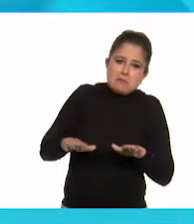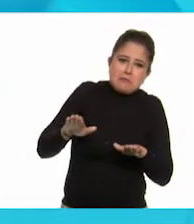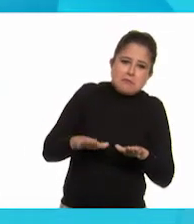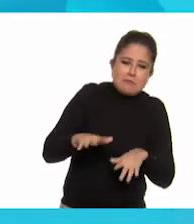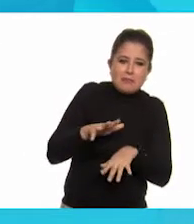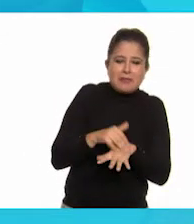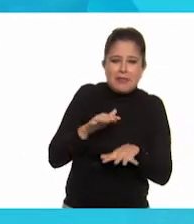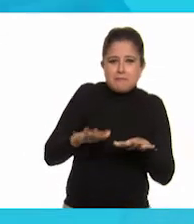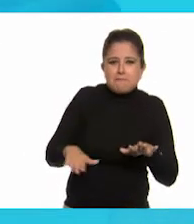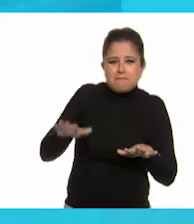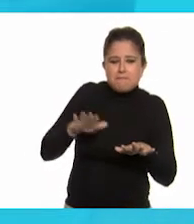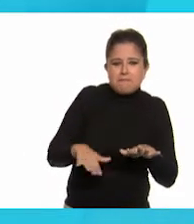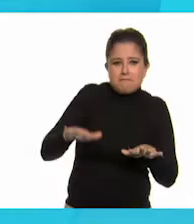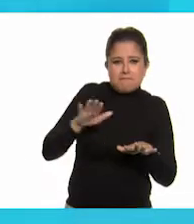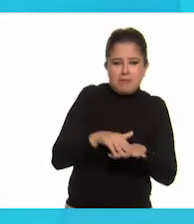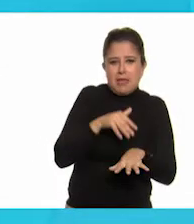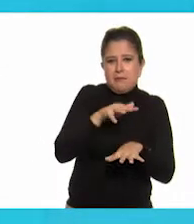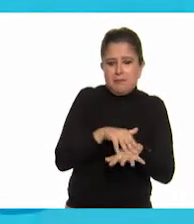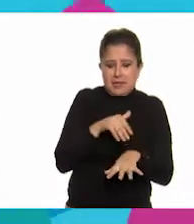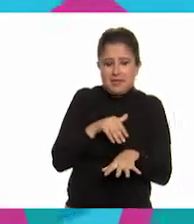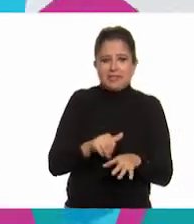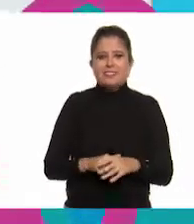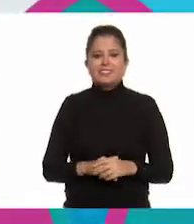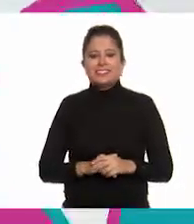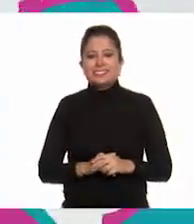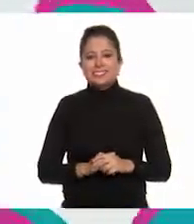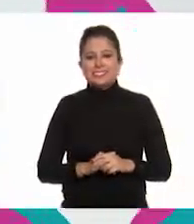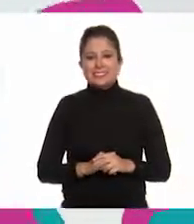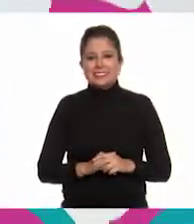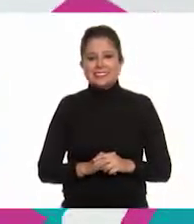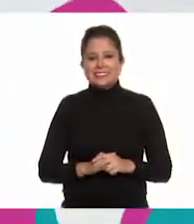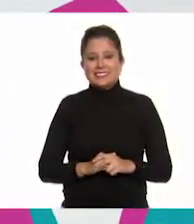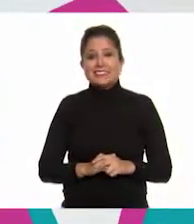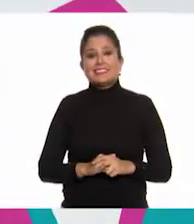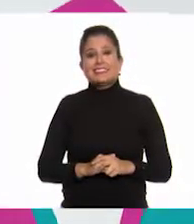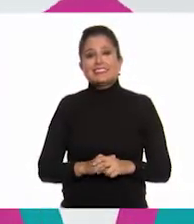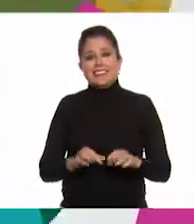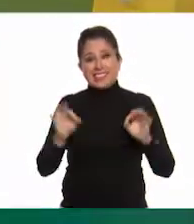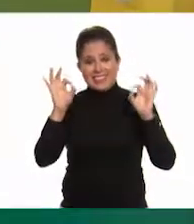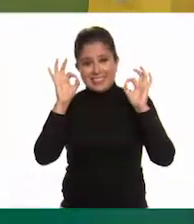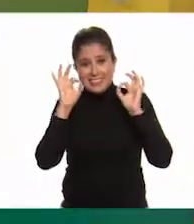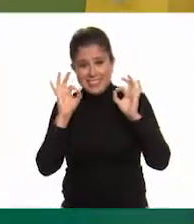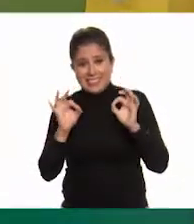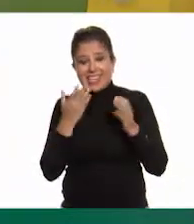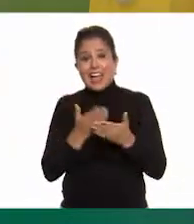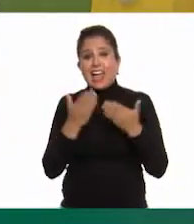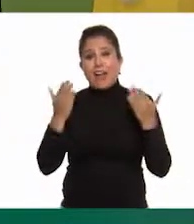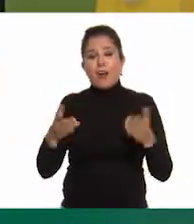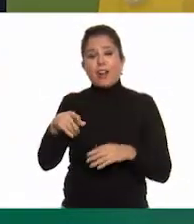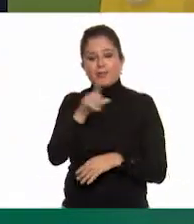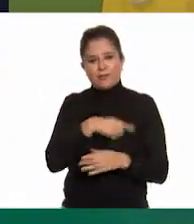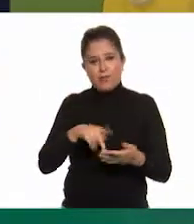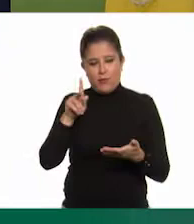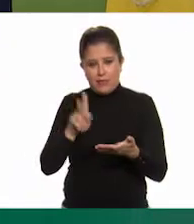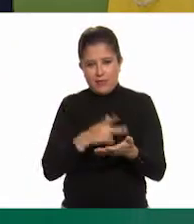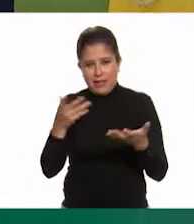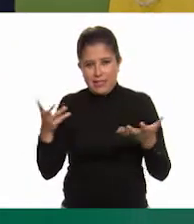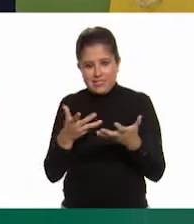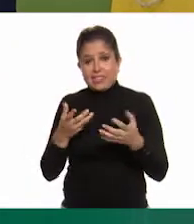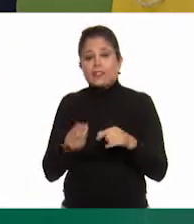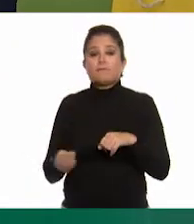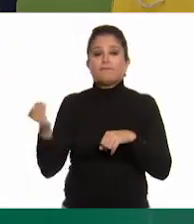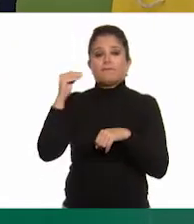pie, pie, pie, pie. Excelente. Entonces, vamos a hacerlo ahora de nuevo, pero